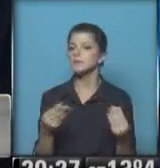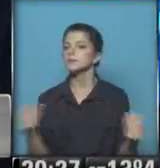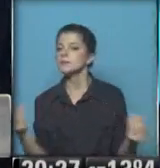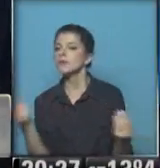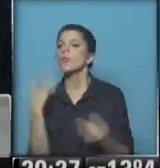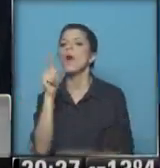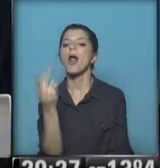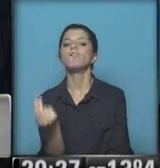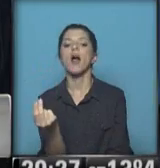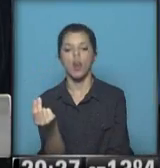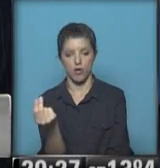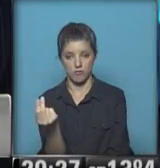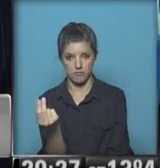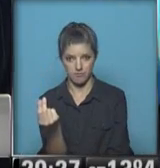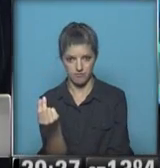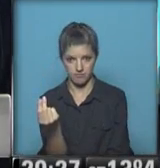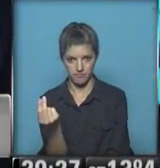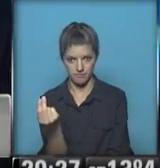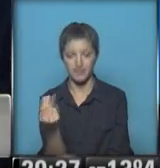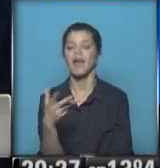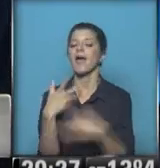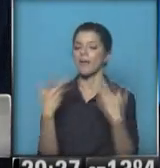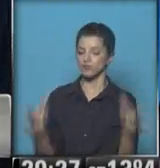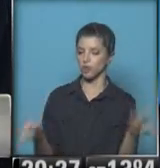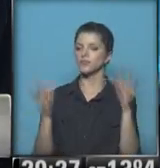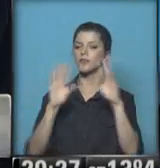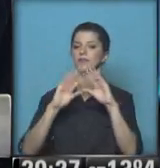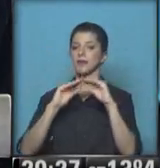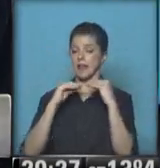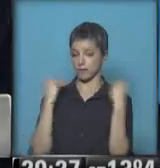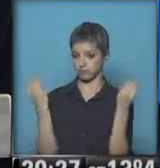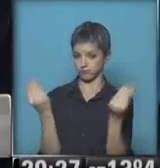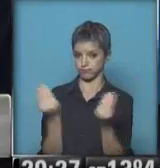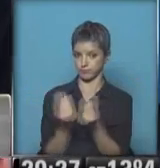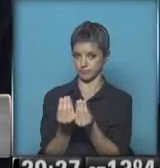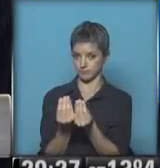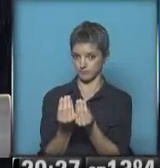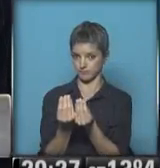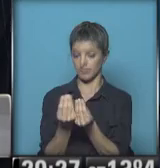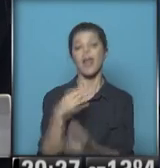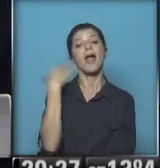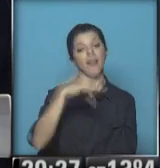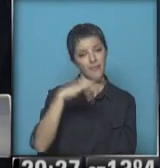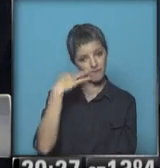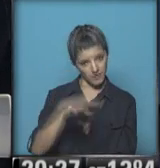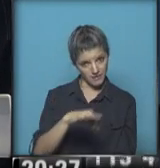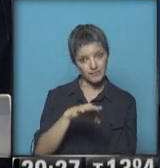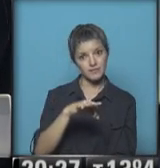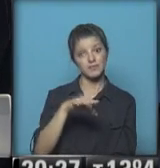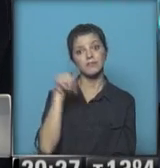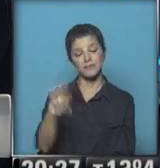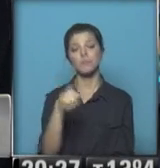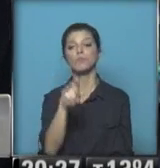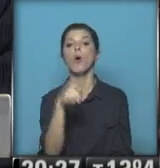saldo cuál es entonces la resolución a éste a esta situación tenés que realizar una brusca devaluación